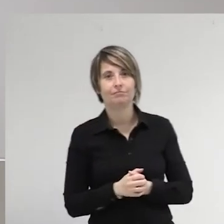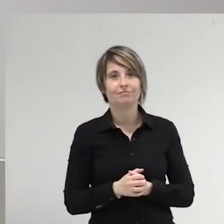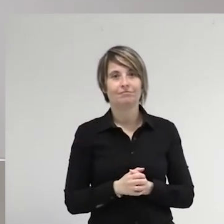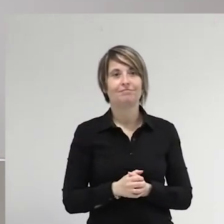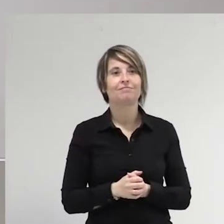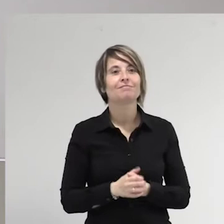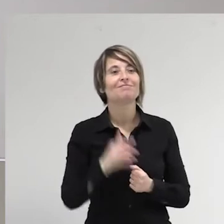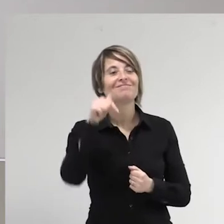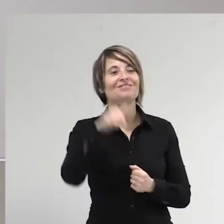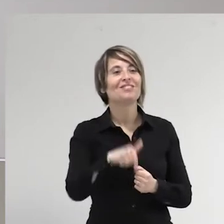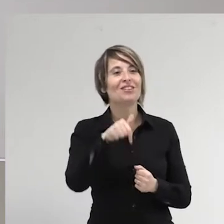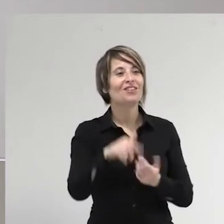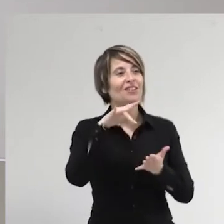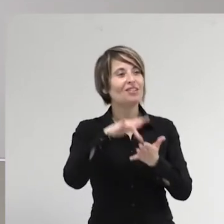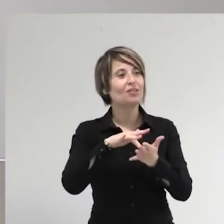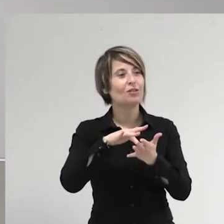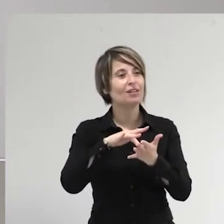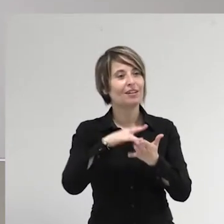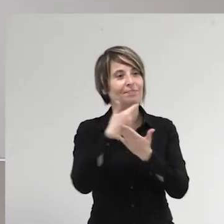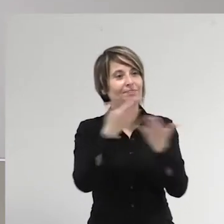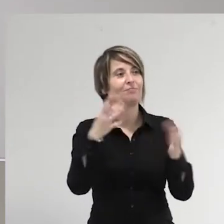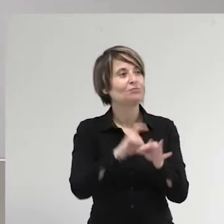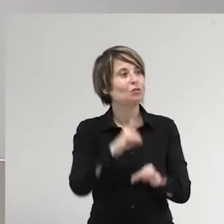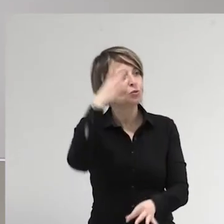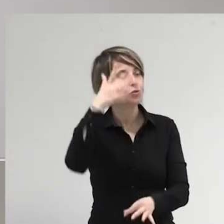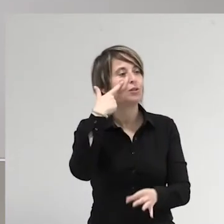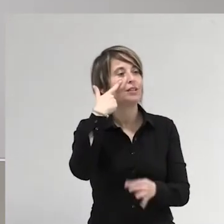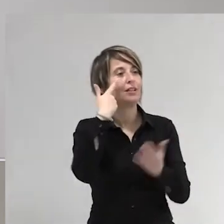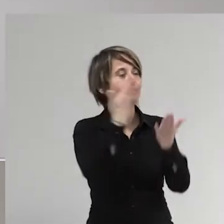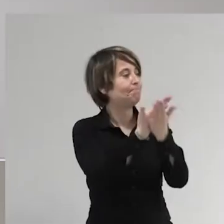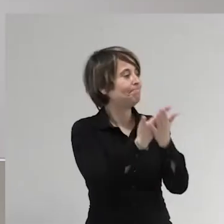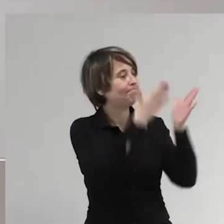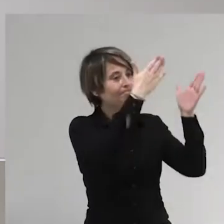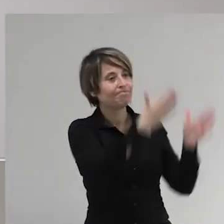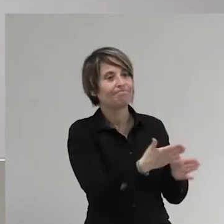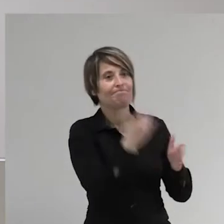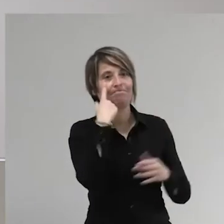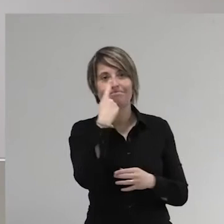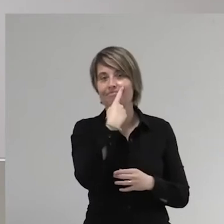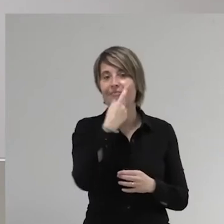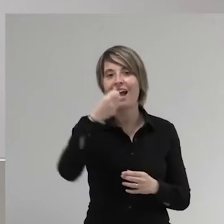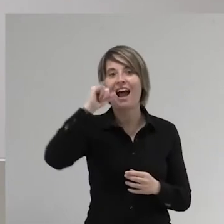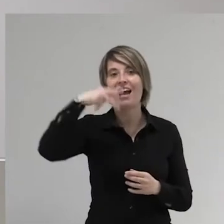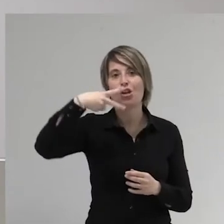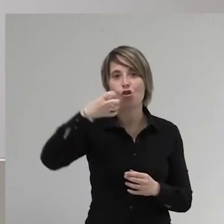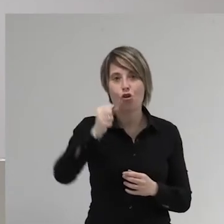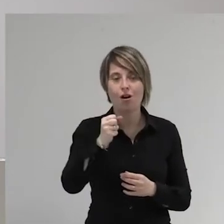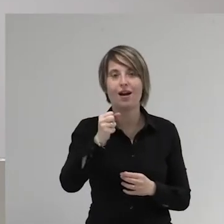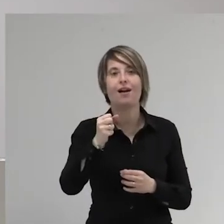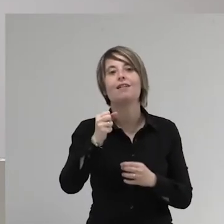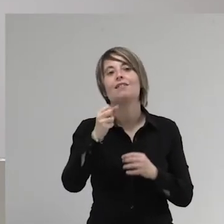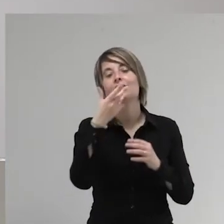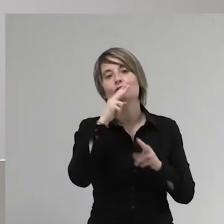Además, hoy tenemos la suerte de contar con nosotras con el testimonio de Ainhoa Nadia